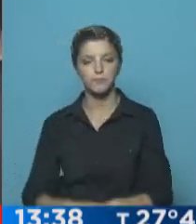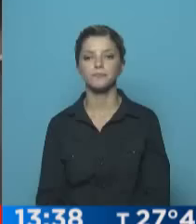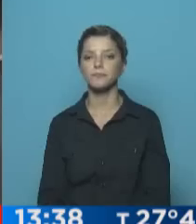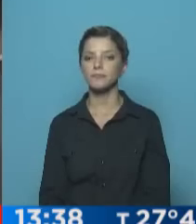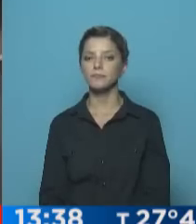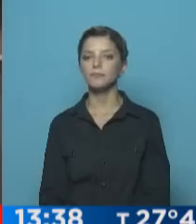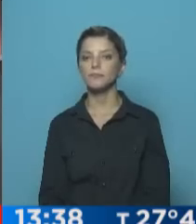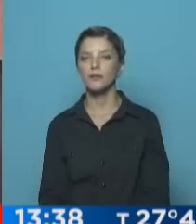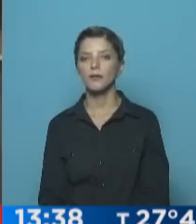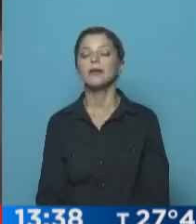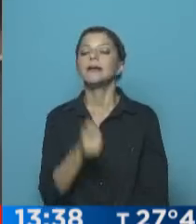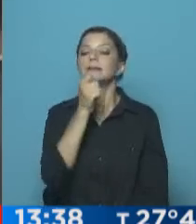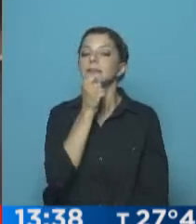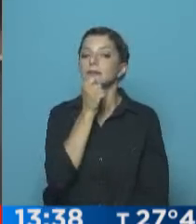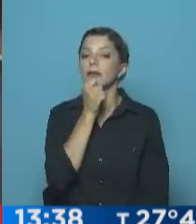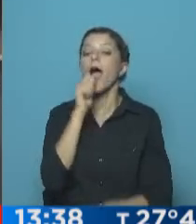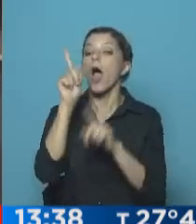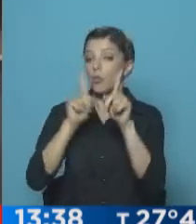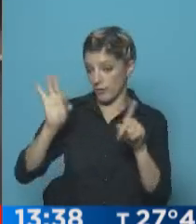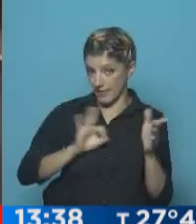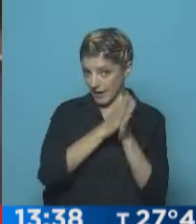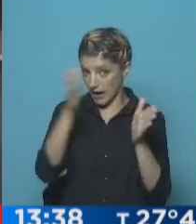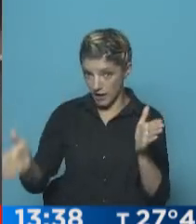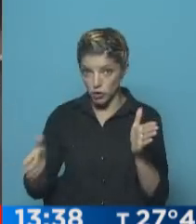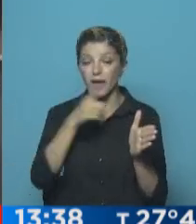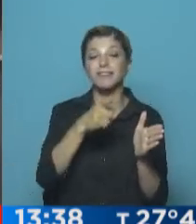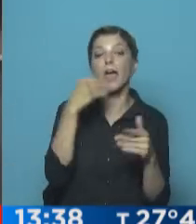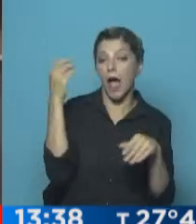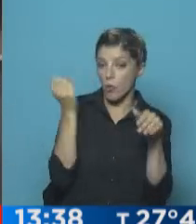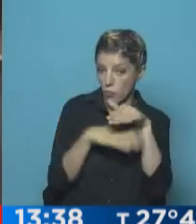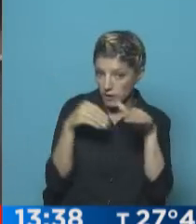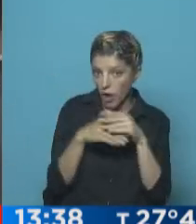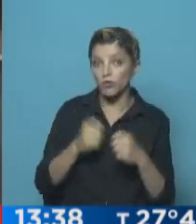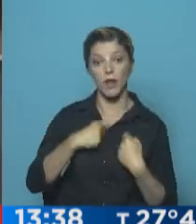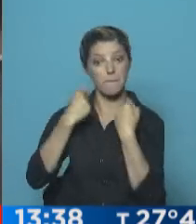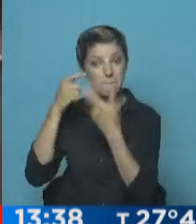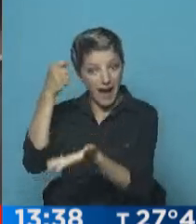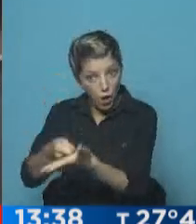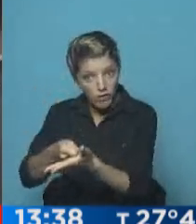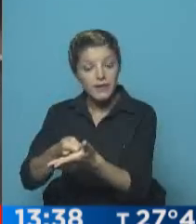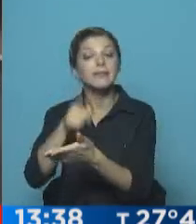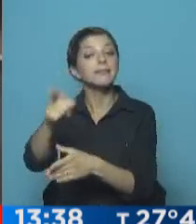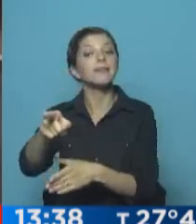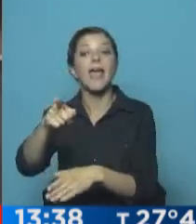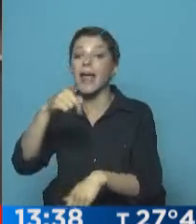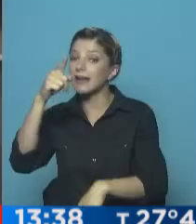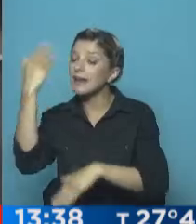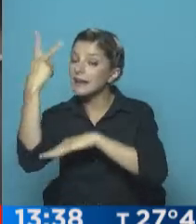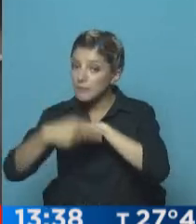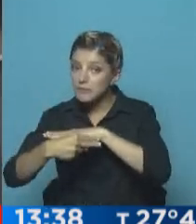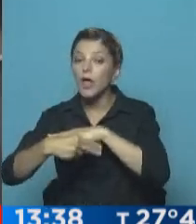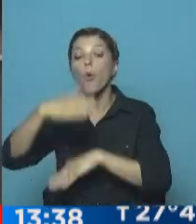aquellos que cobraron Durante este año el plazo para presentar la libreta es al último día hábil del